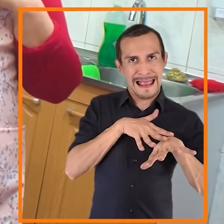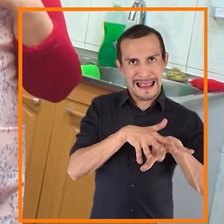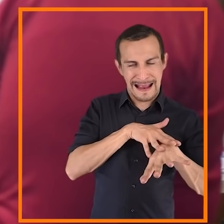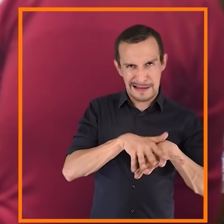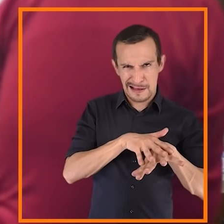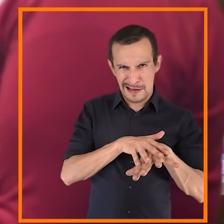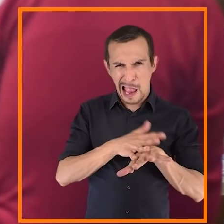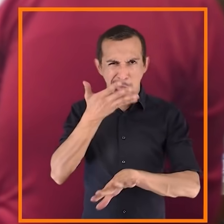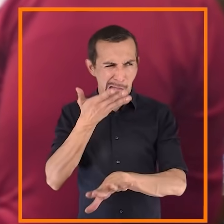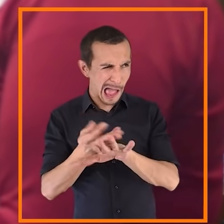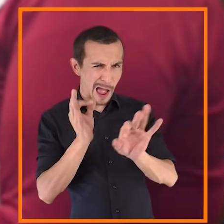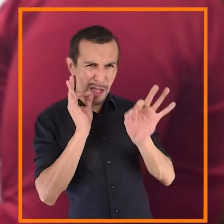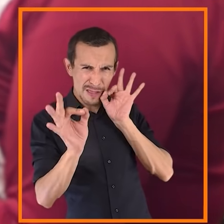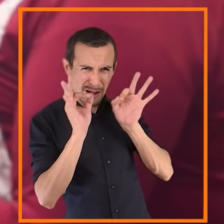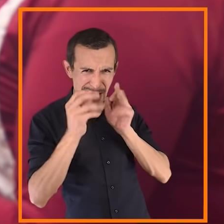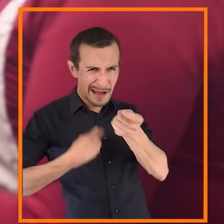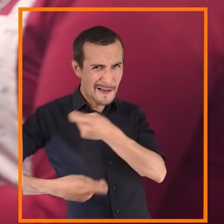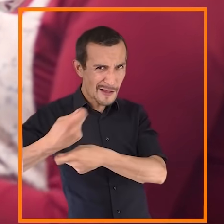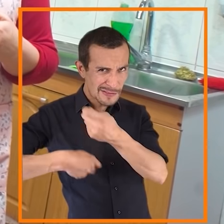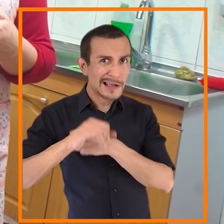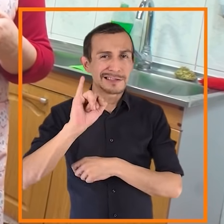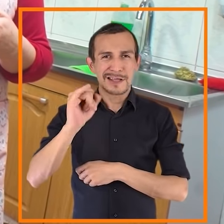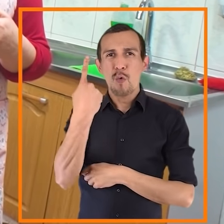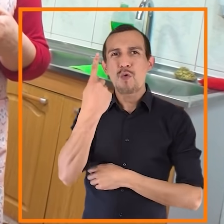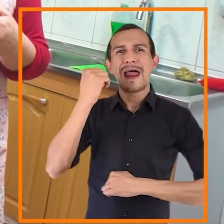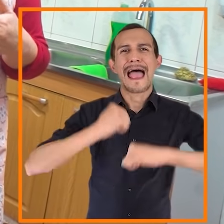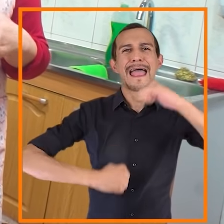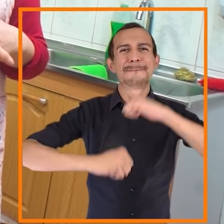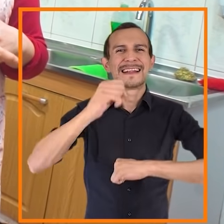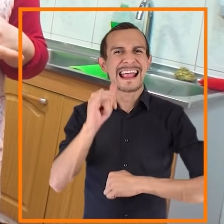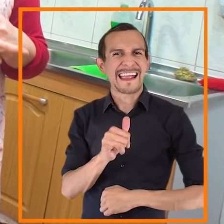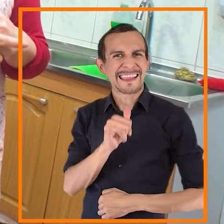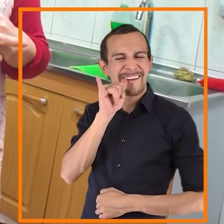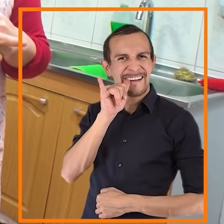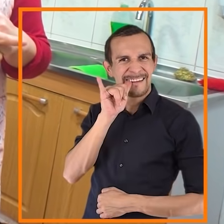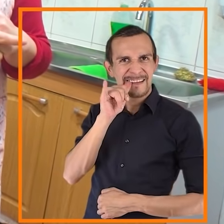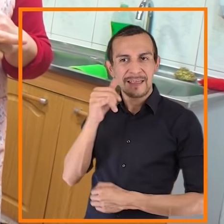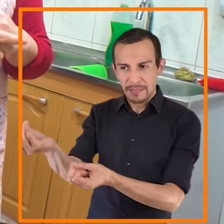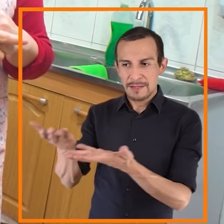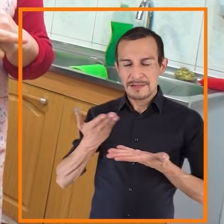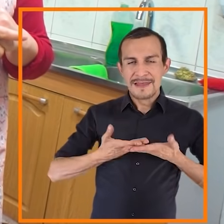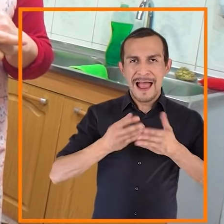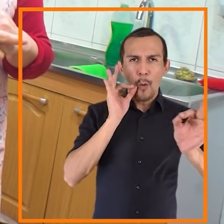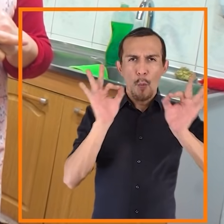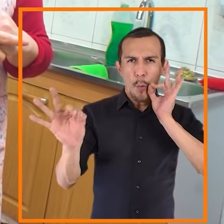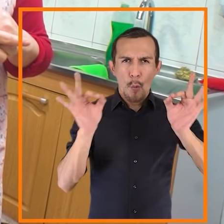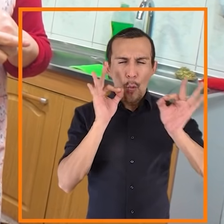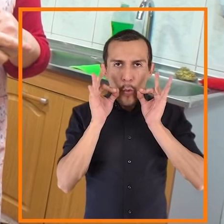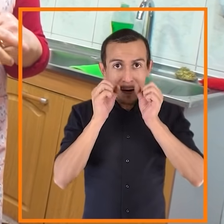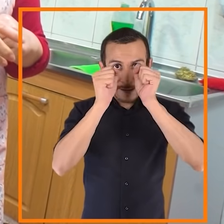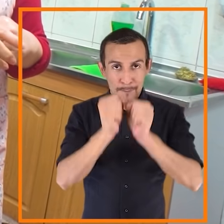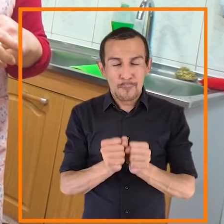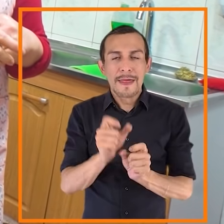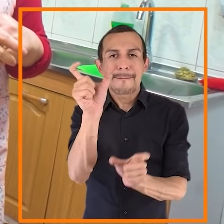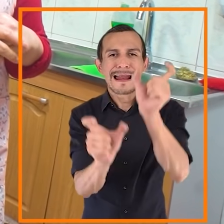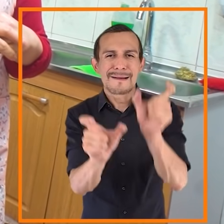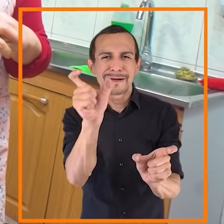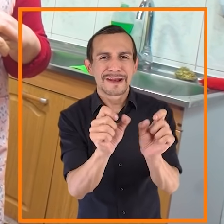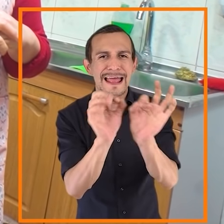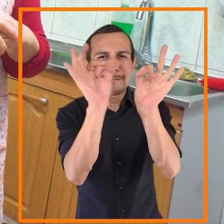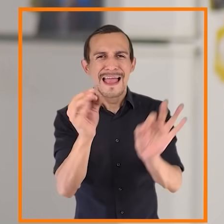harina. ¿Existen tallarines en el mercado? Solamente una empresa italiana que trae tallarines que son aptos